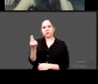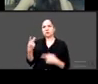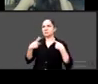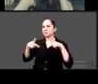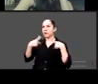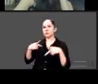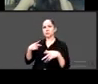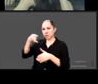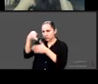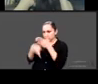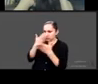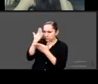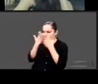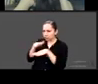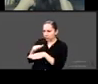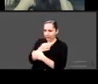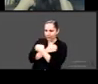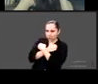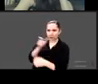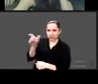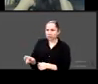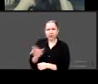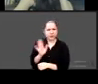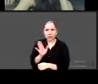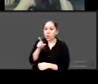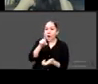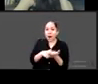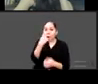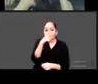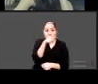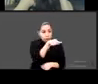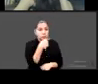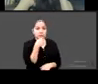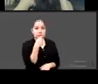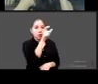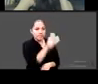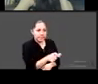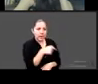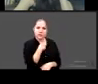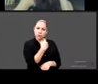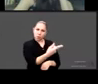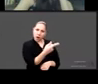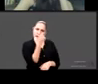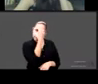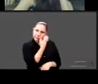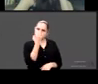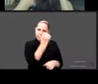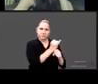mirar al niño. Él es el libro, él nos dice qué necesita. Puede ser una información, un conocimiento,